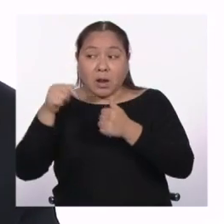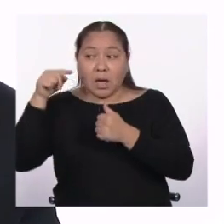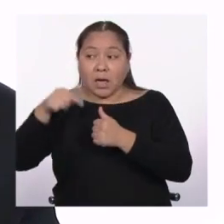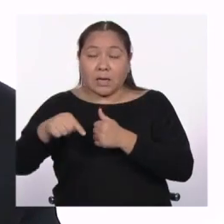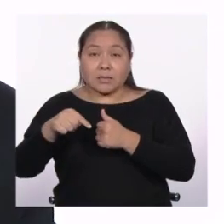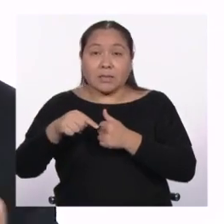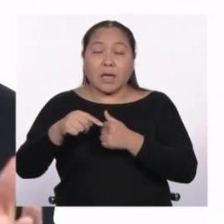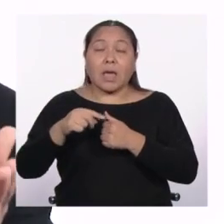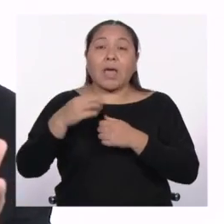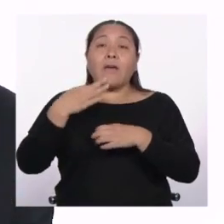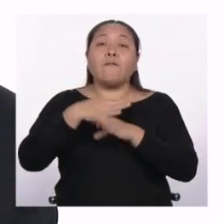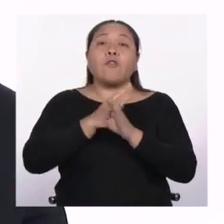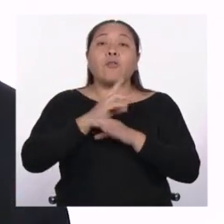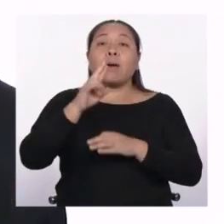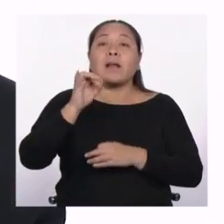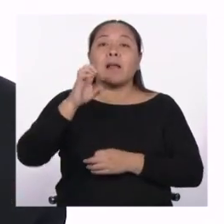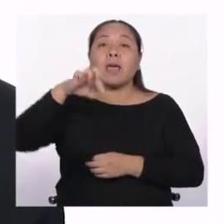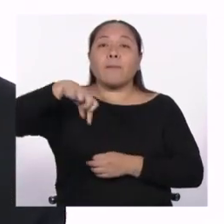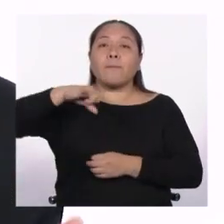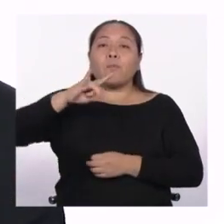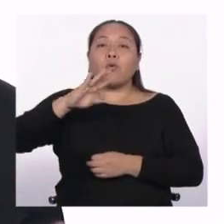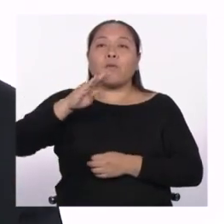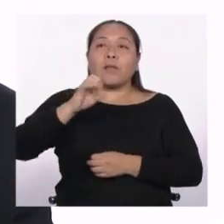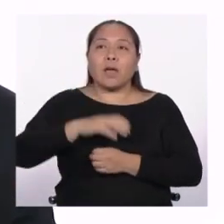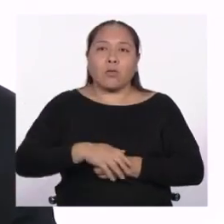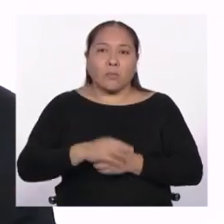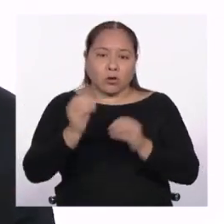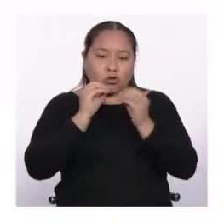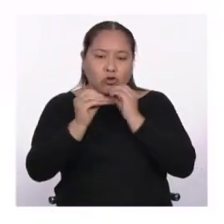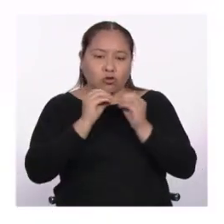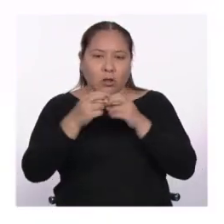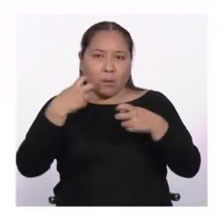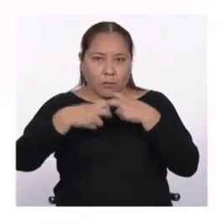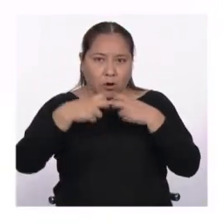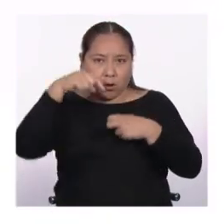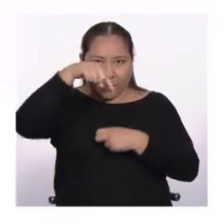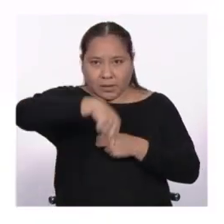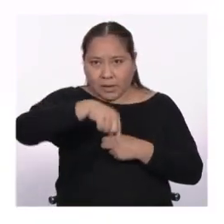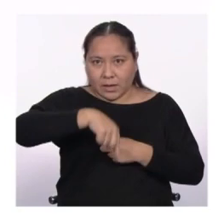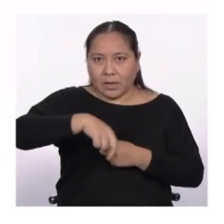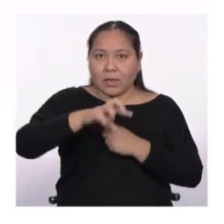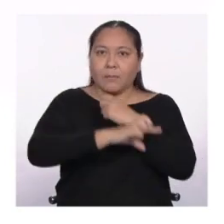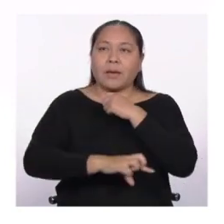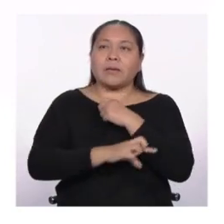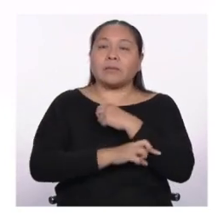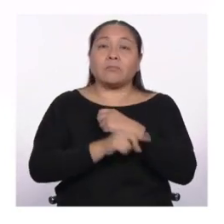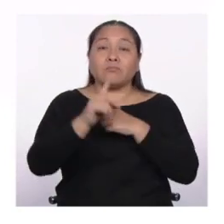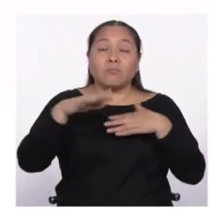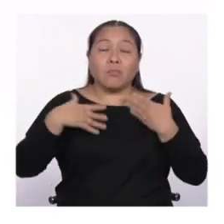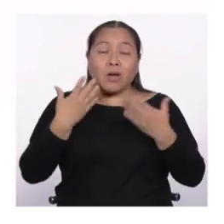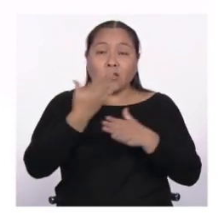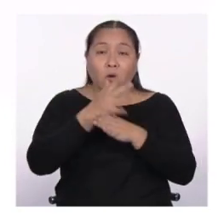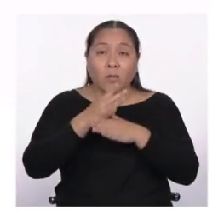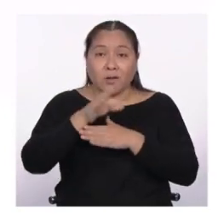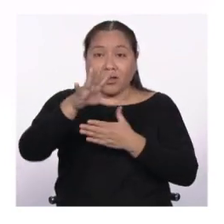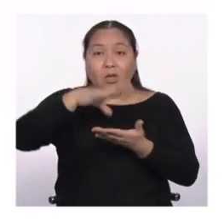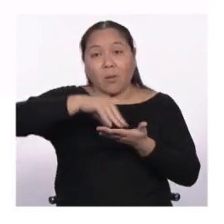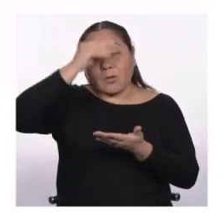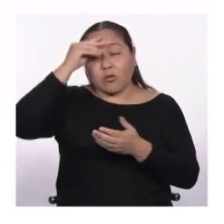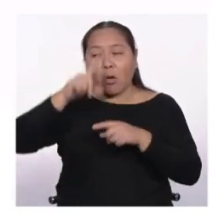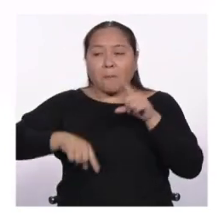sistema republicano para resolver los asuntos públicos de nuestro país. Recuerden que pueden compartir todo lo aprendido con sus